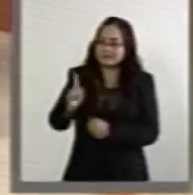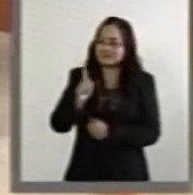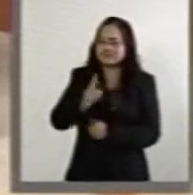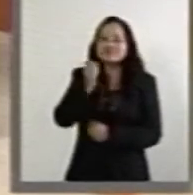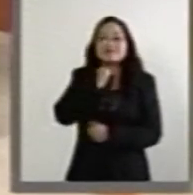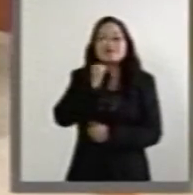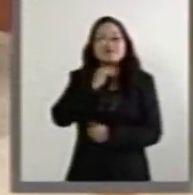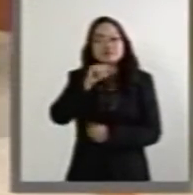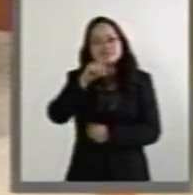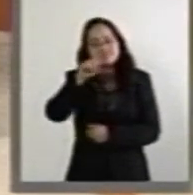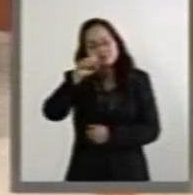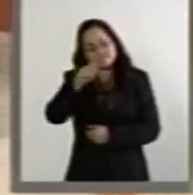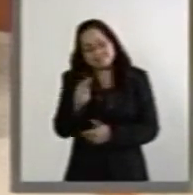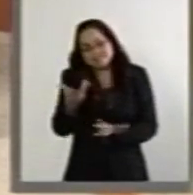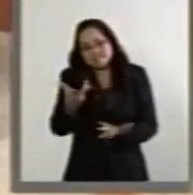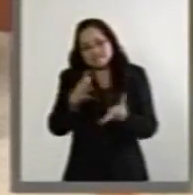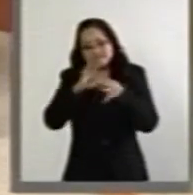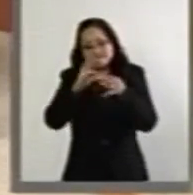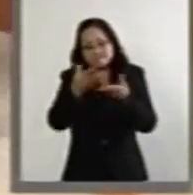senador Bartlett.